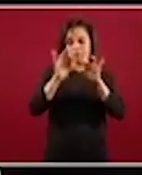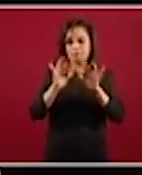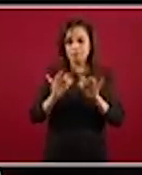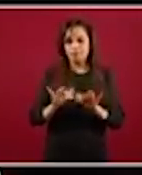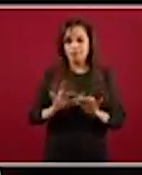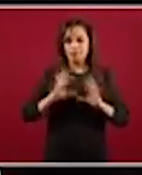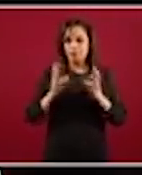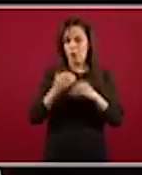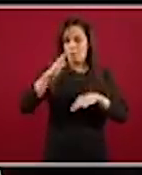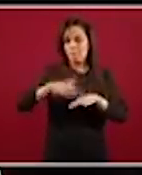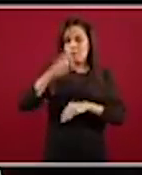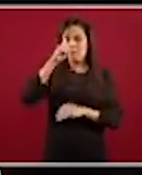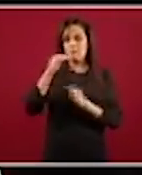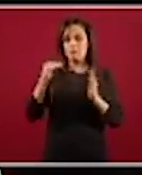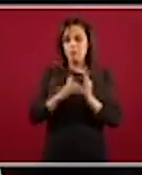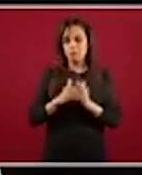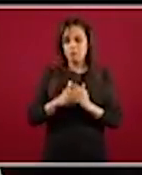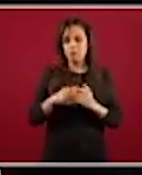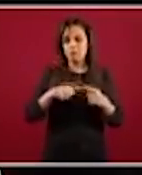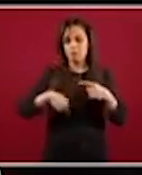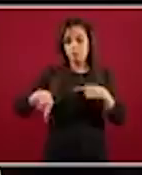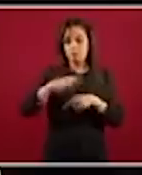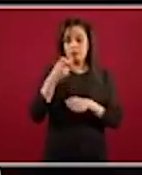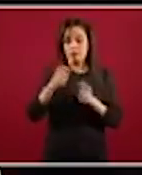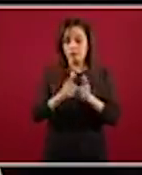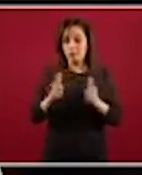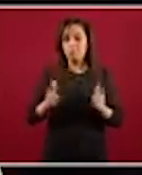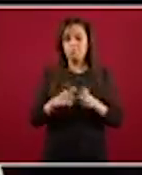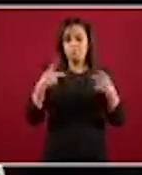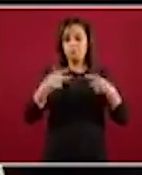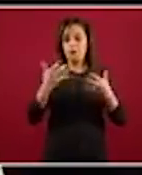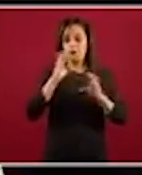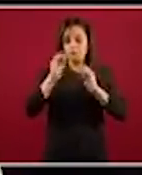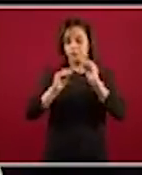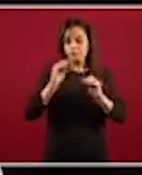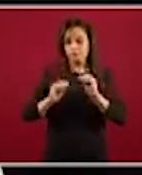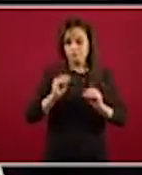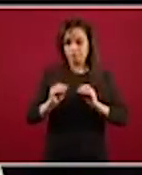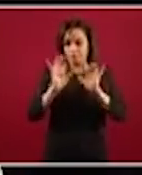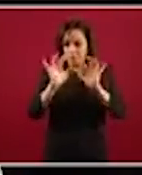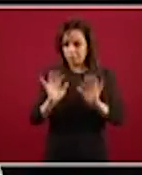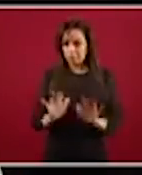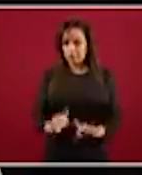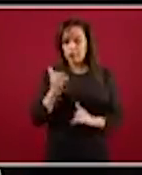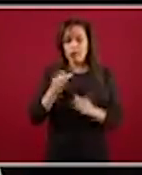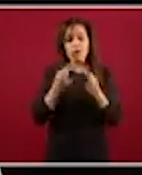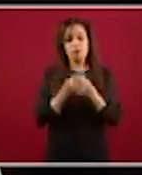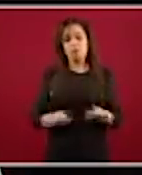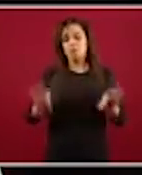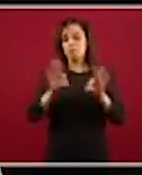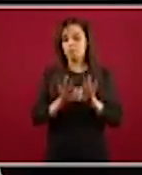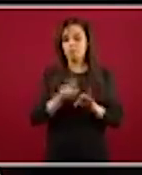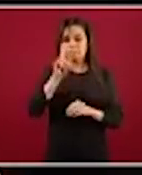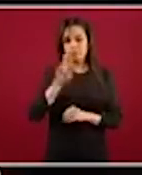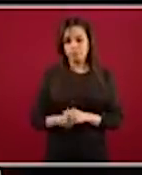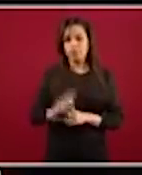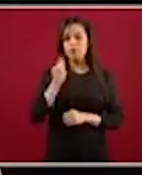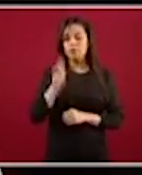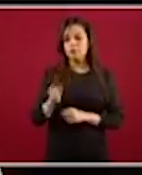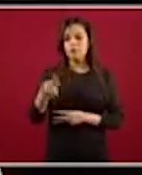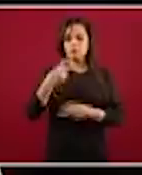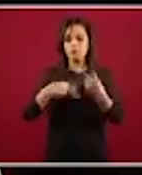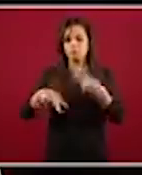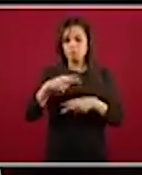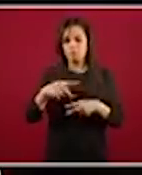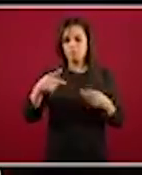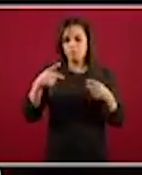por la suma de los participantes en este grupo. Y de manera importante, destaco también la presencia en el grupo